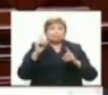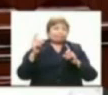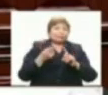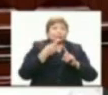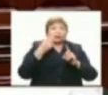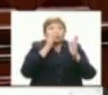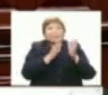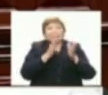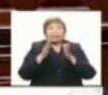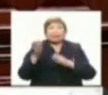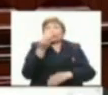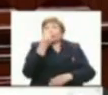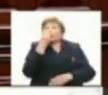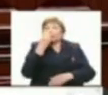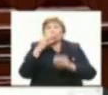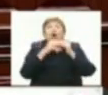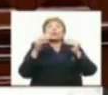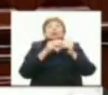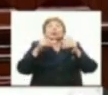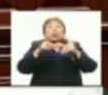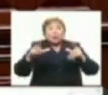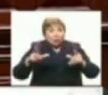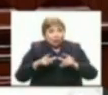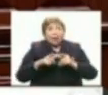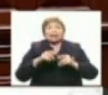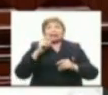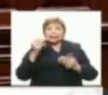Priorizaremos la preparación de alimentos con productos locales nutritivos,